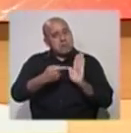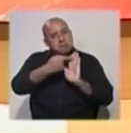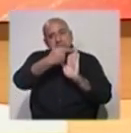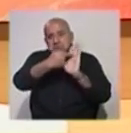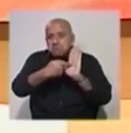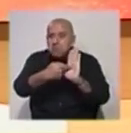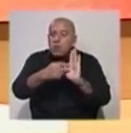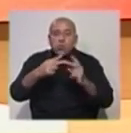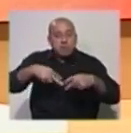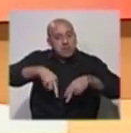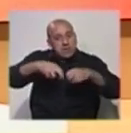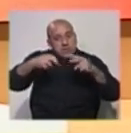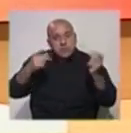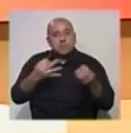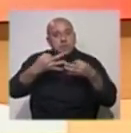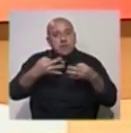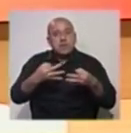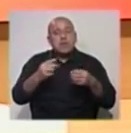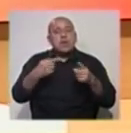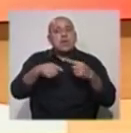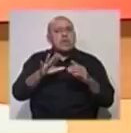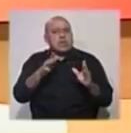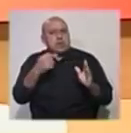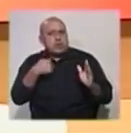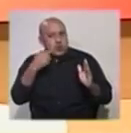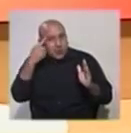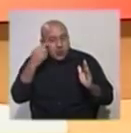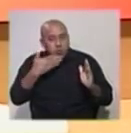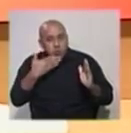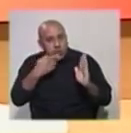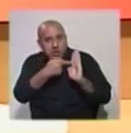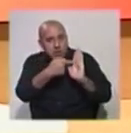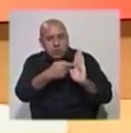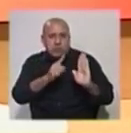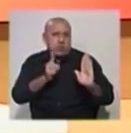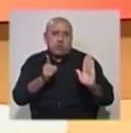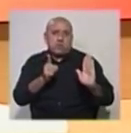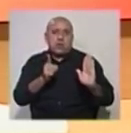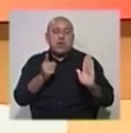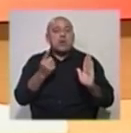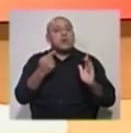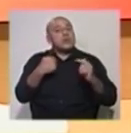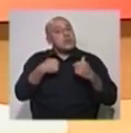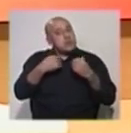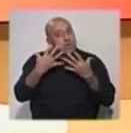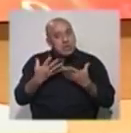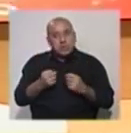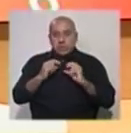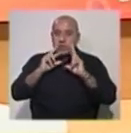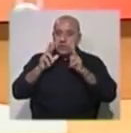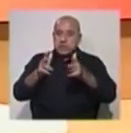impoluto, y que cuestionar esto es poco menos que una indecencia. Bueno, quiero señalar